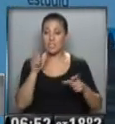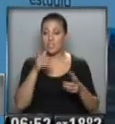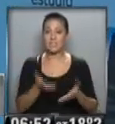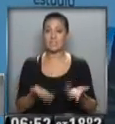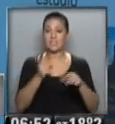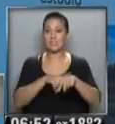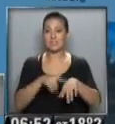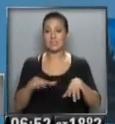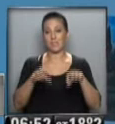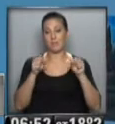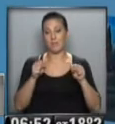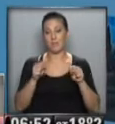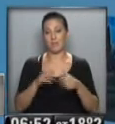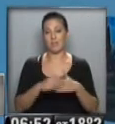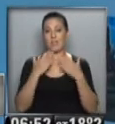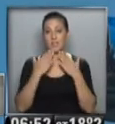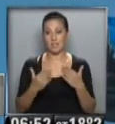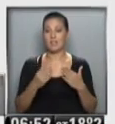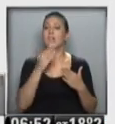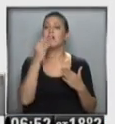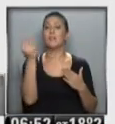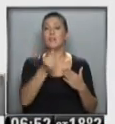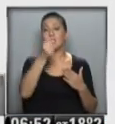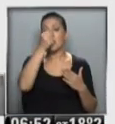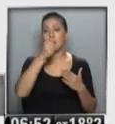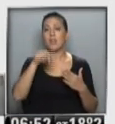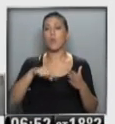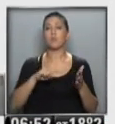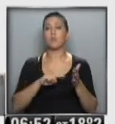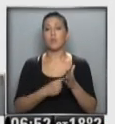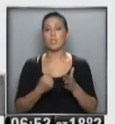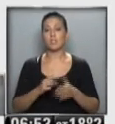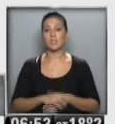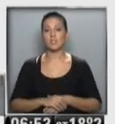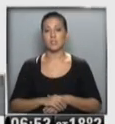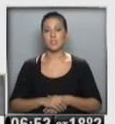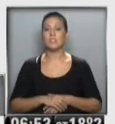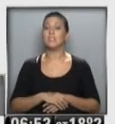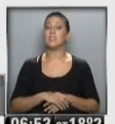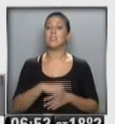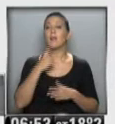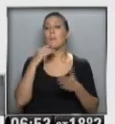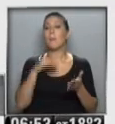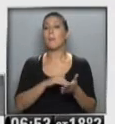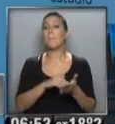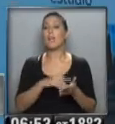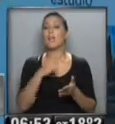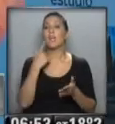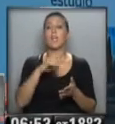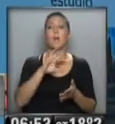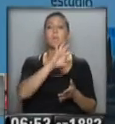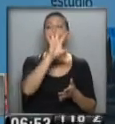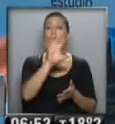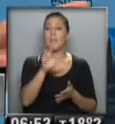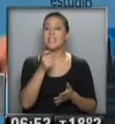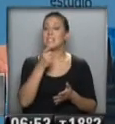madruga, madruga muchísimo. ¿Fin de semana, Nadia, en la provincia de Buenos Aires? Mira, el sábado, depende de qué parte de la provincia. Si